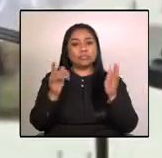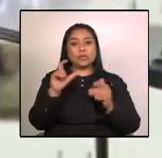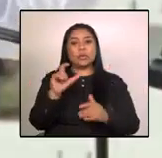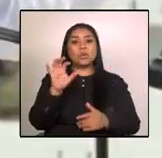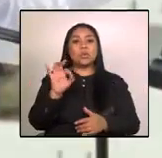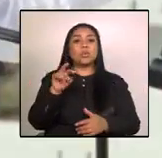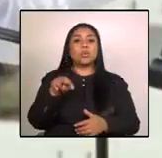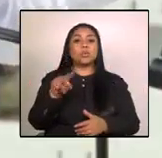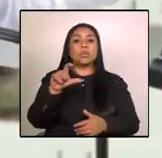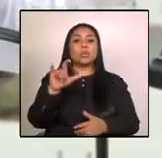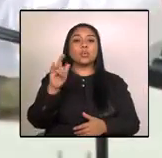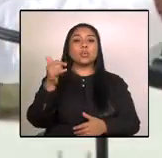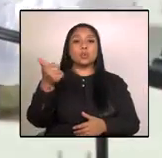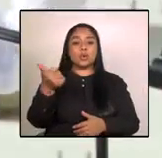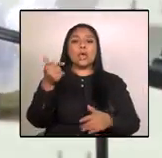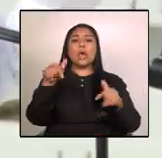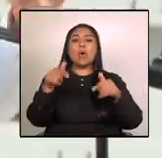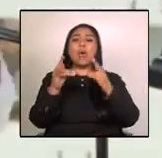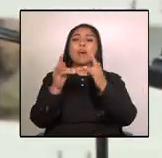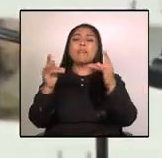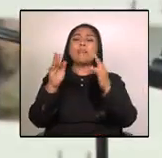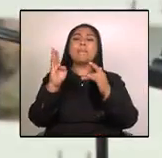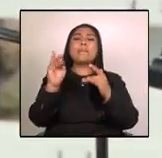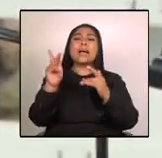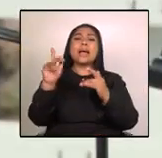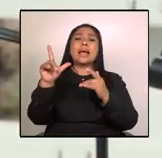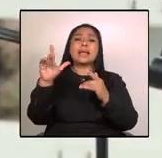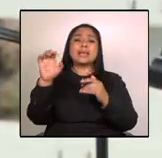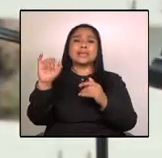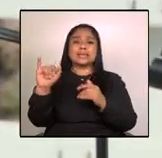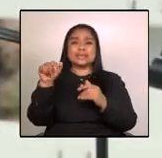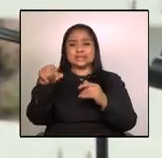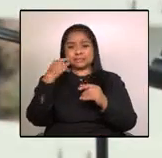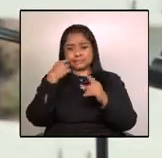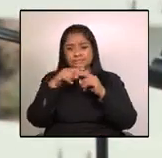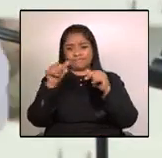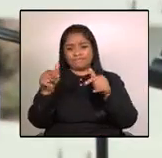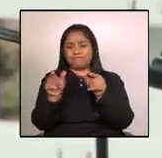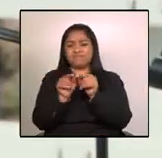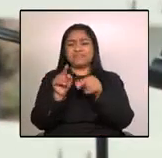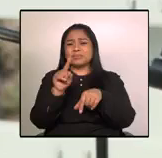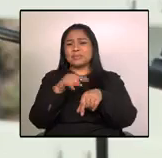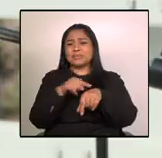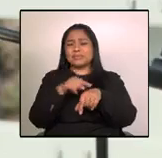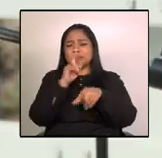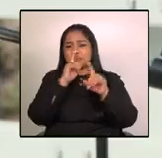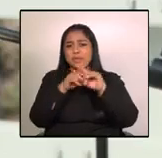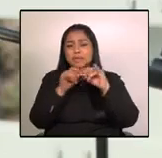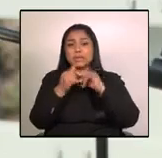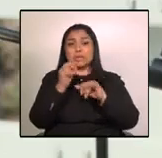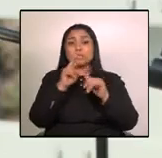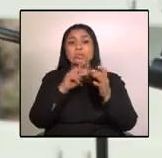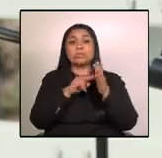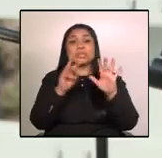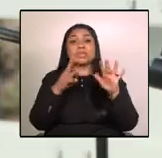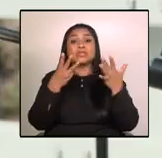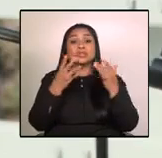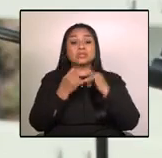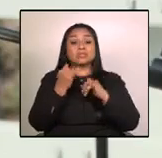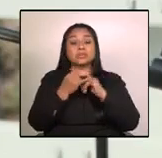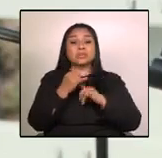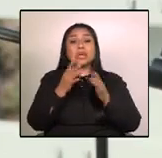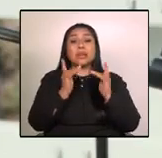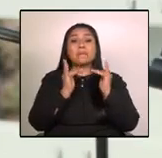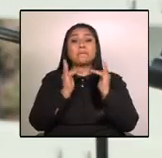hoy es un puente Bailey. Y contarle que en el año 2018 se terminó el puente La Canoa.